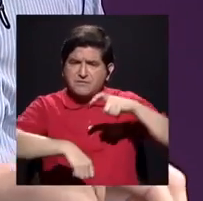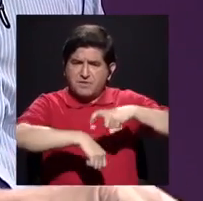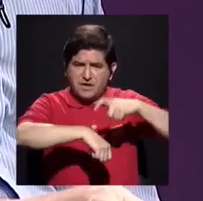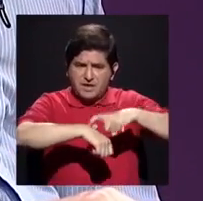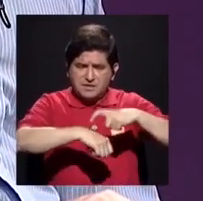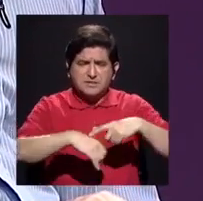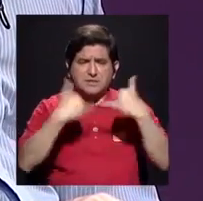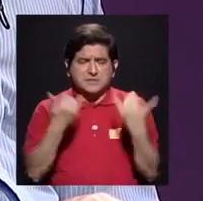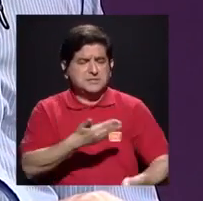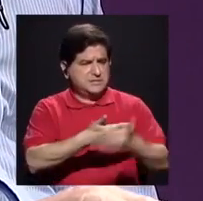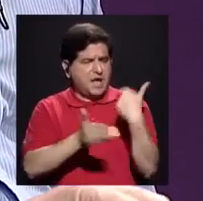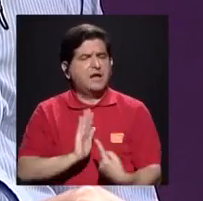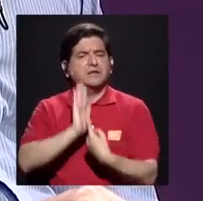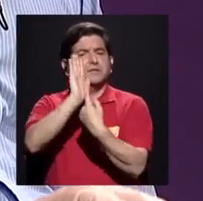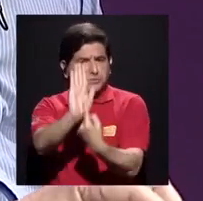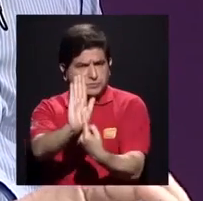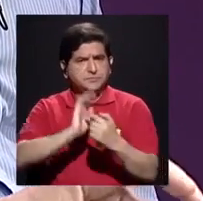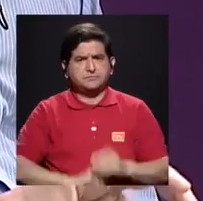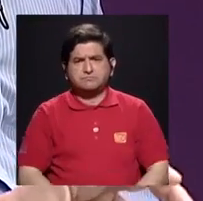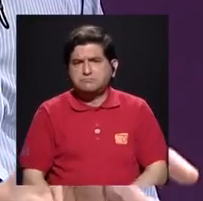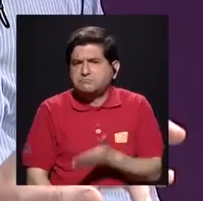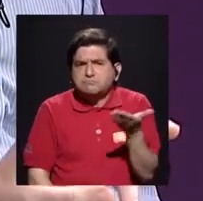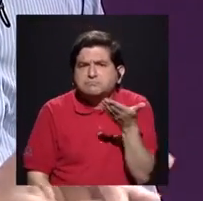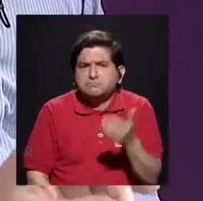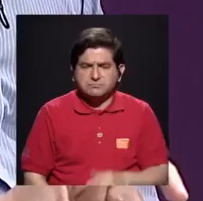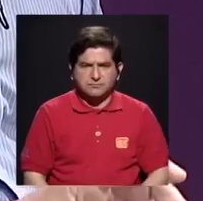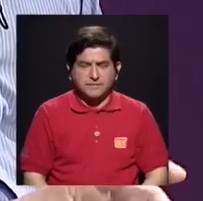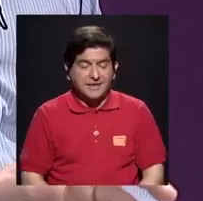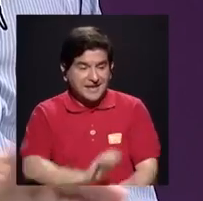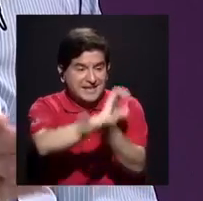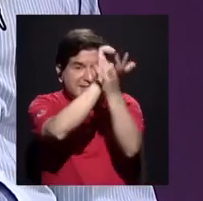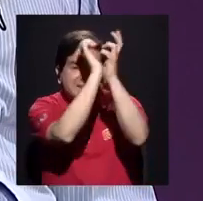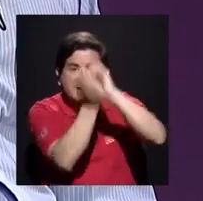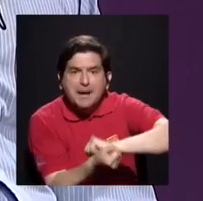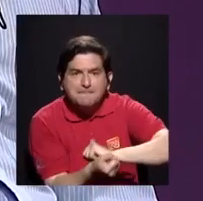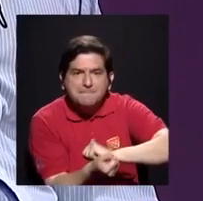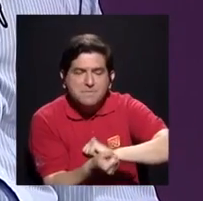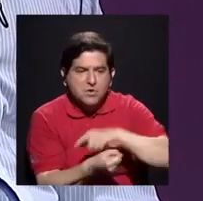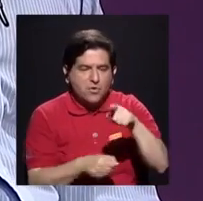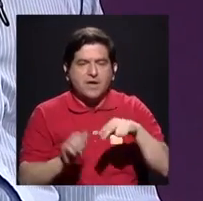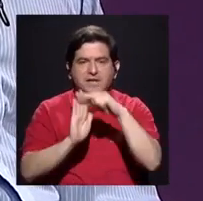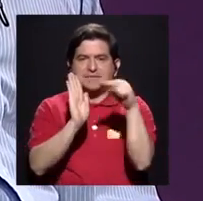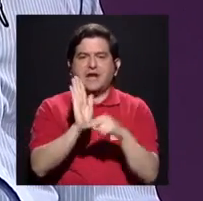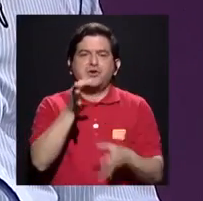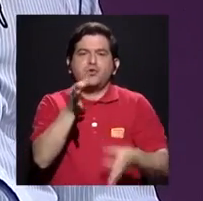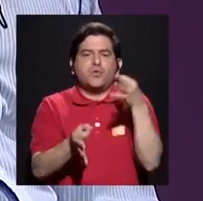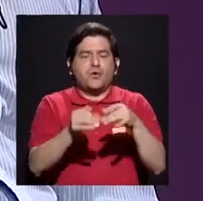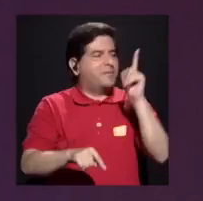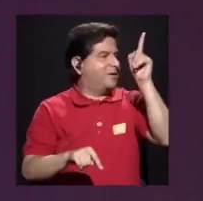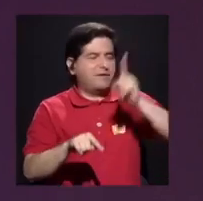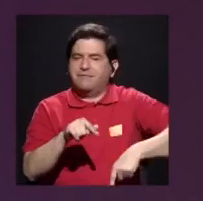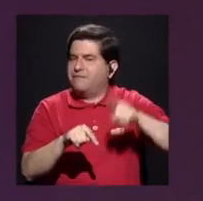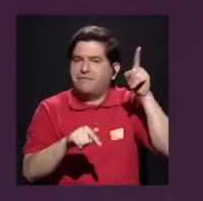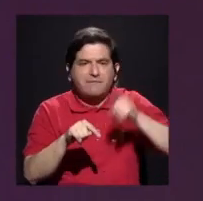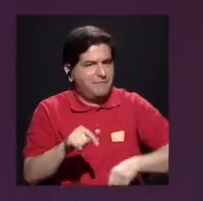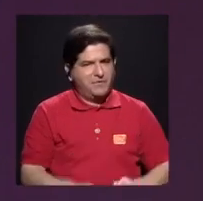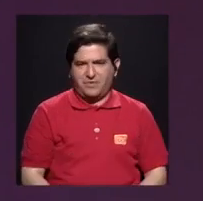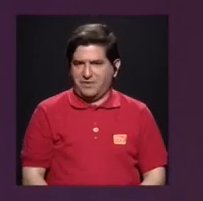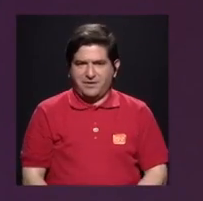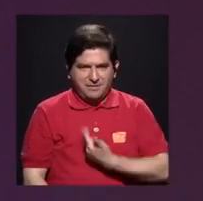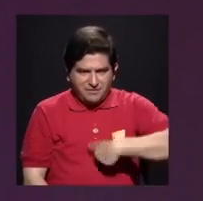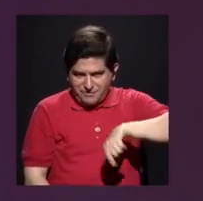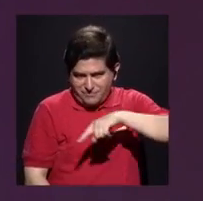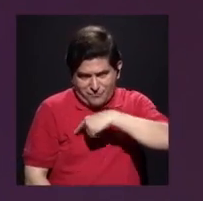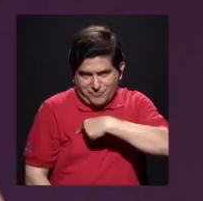en que se ha presentado es en cambiar ese marco no podemos hacer del